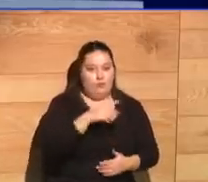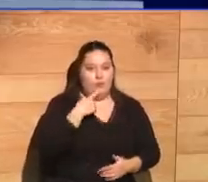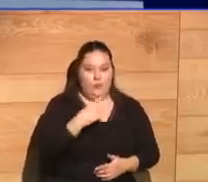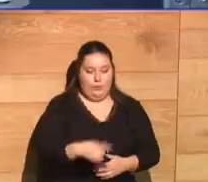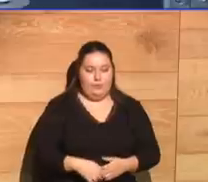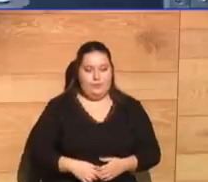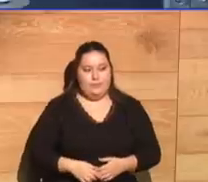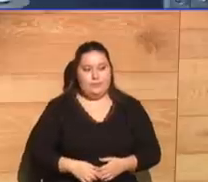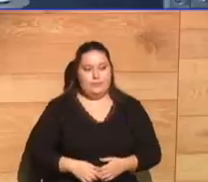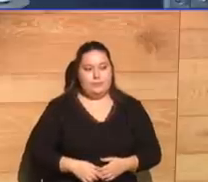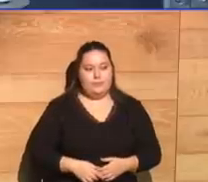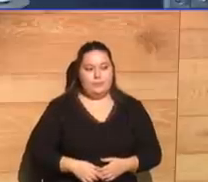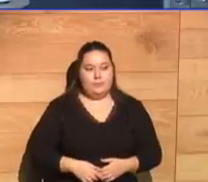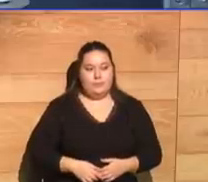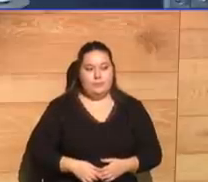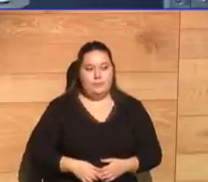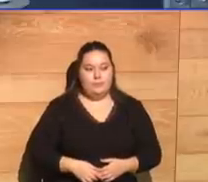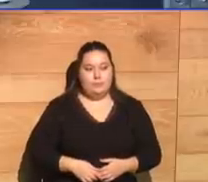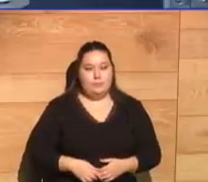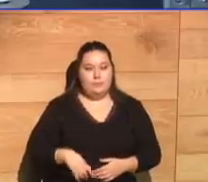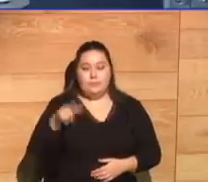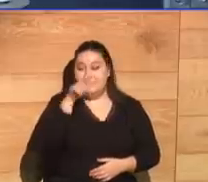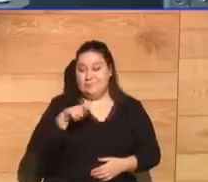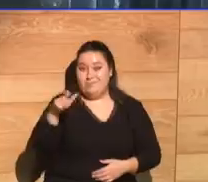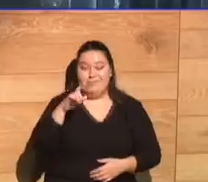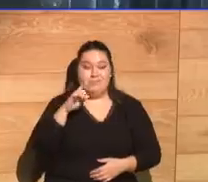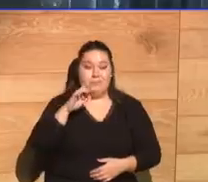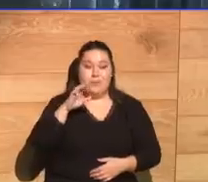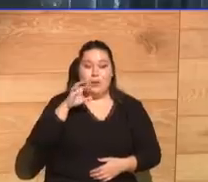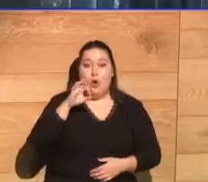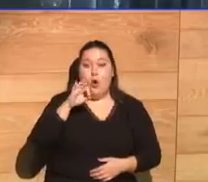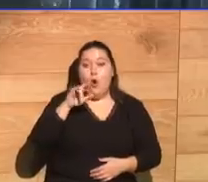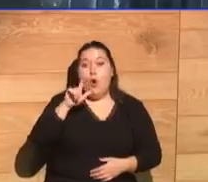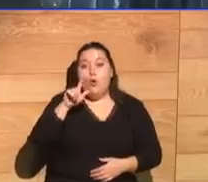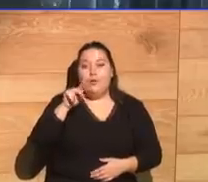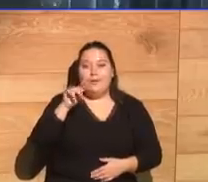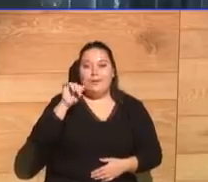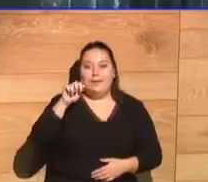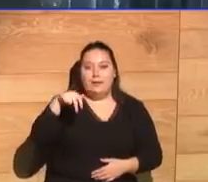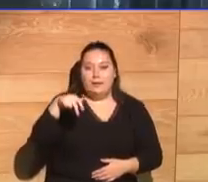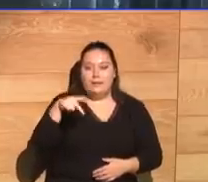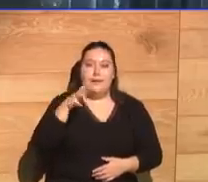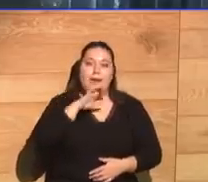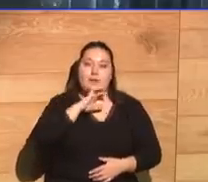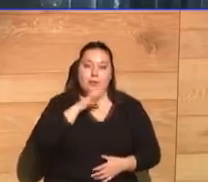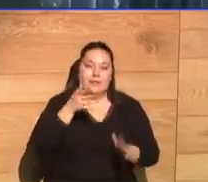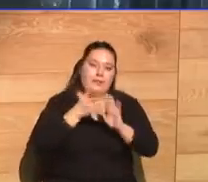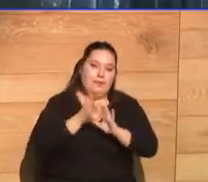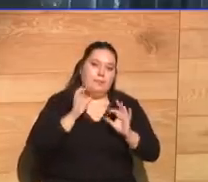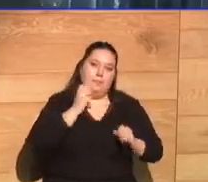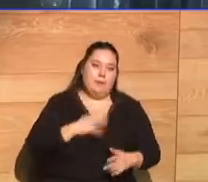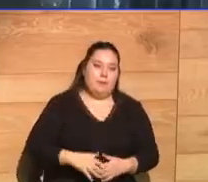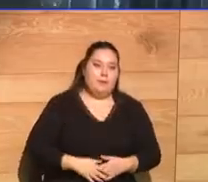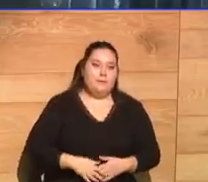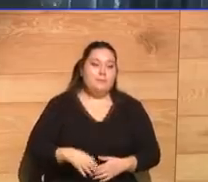que el tipo de gente moral que eran los Sulkin se define con esta anécdota. Y es que el